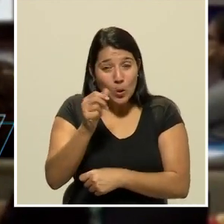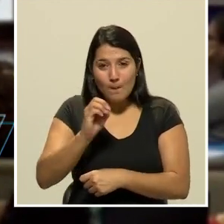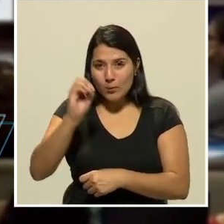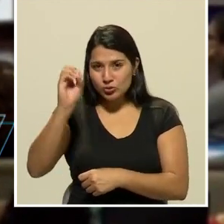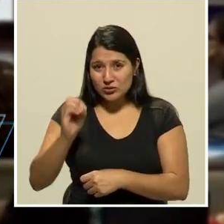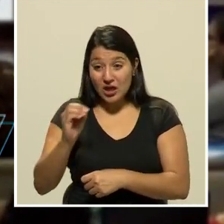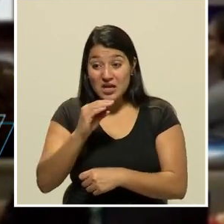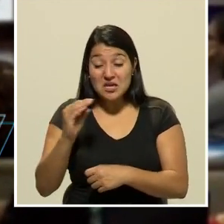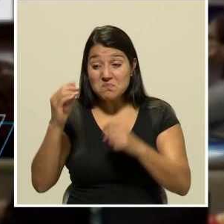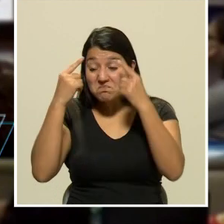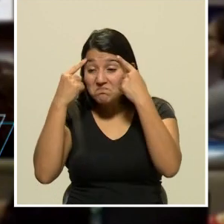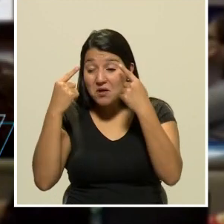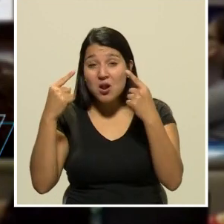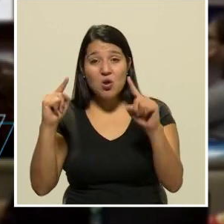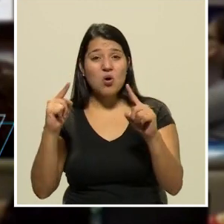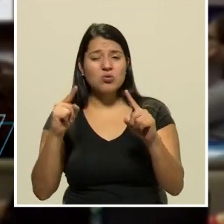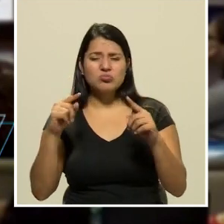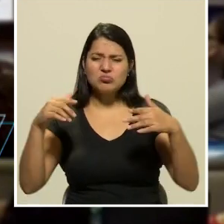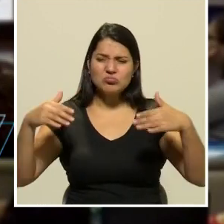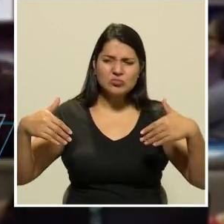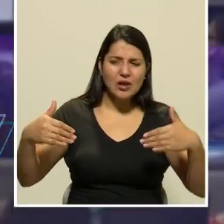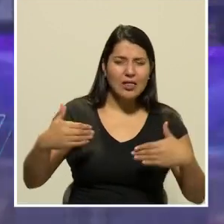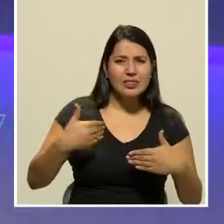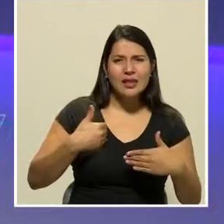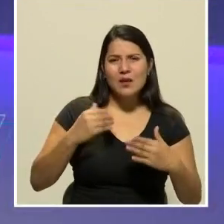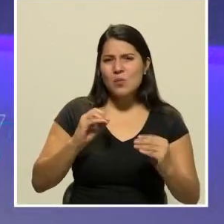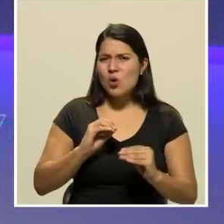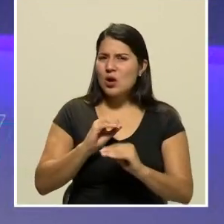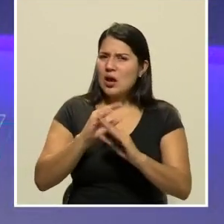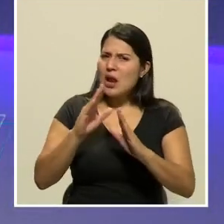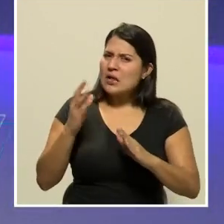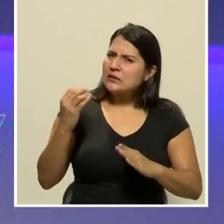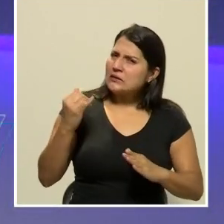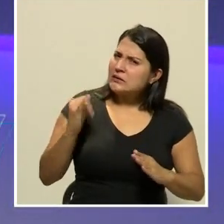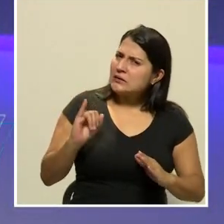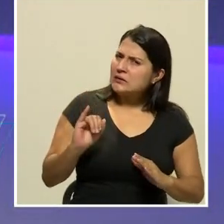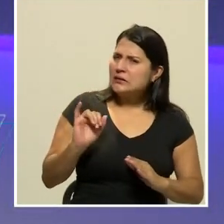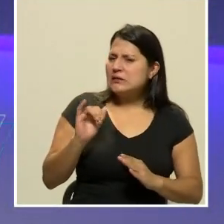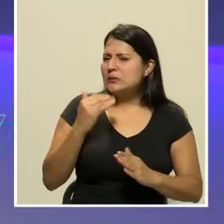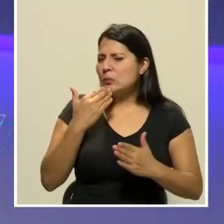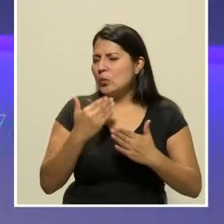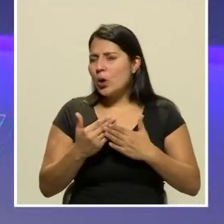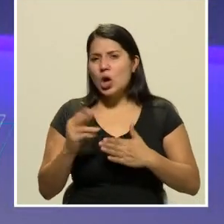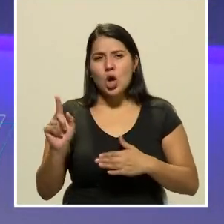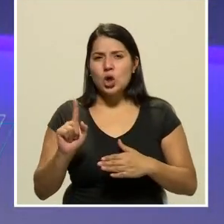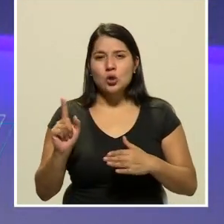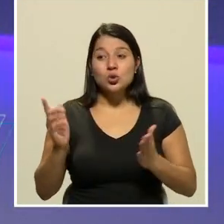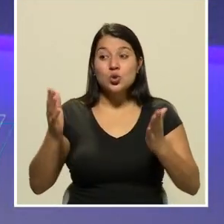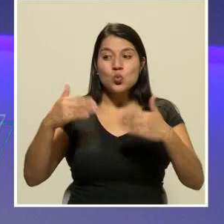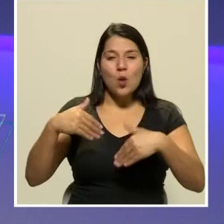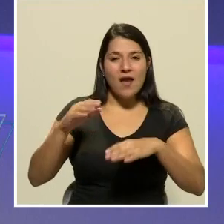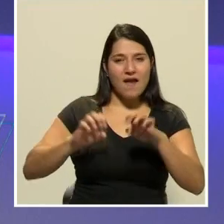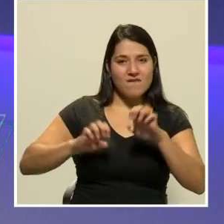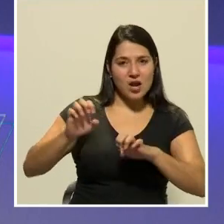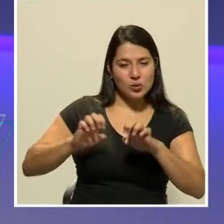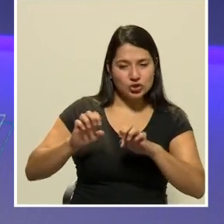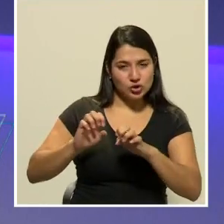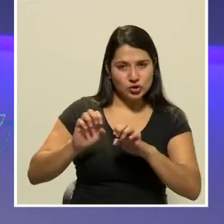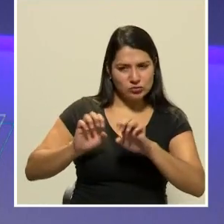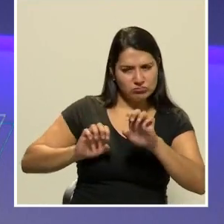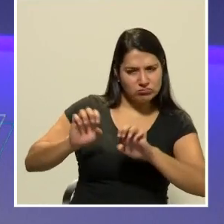con resultados que no nos quedan claros a los ciudadanos si son los esperados o no, porque no hay como evaluación de los